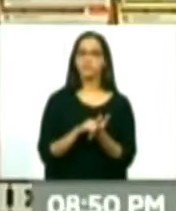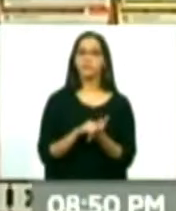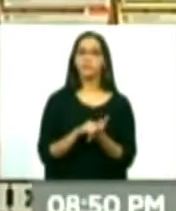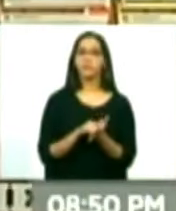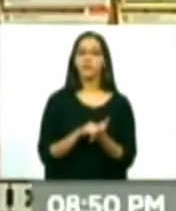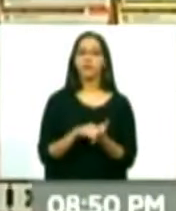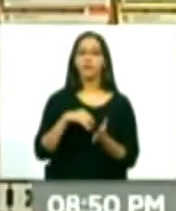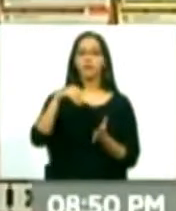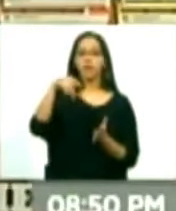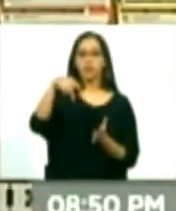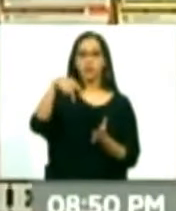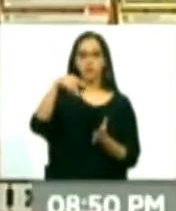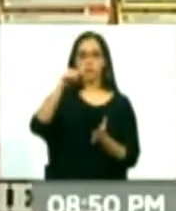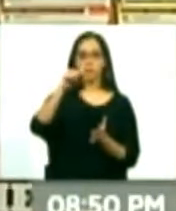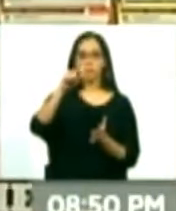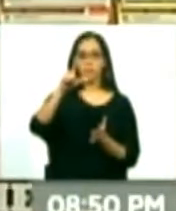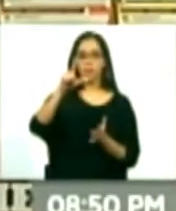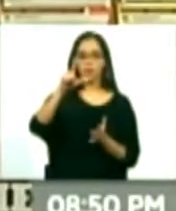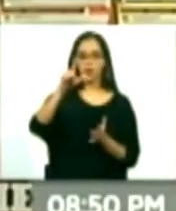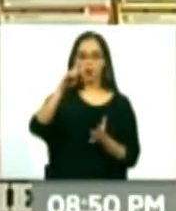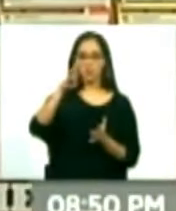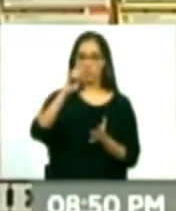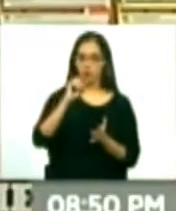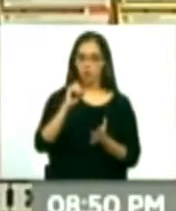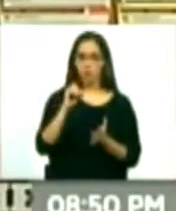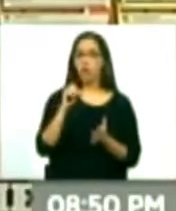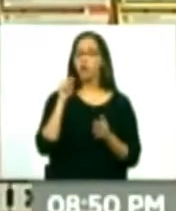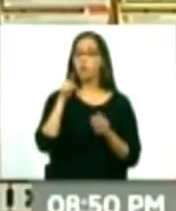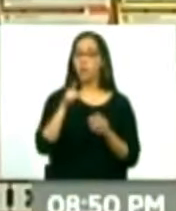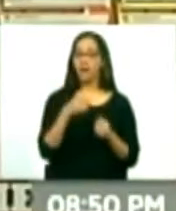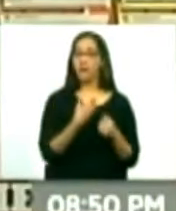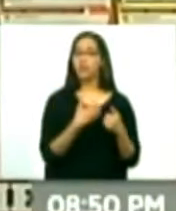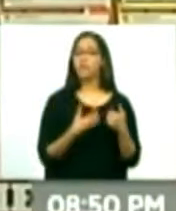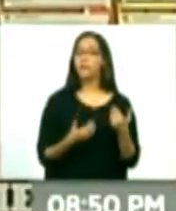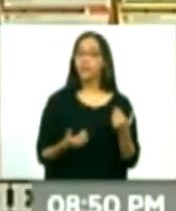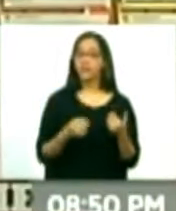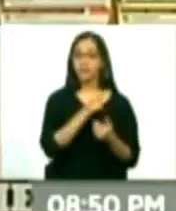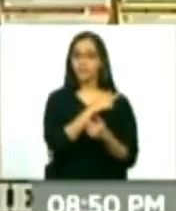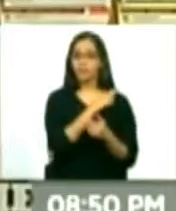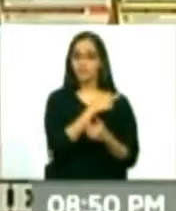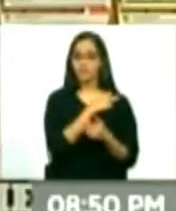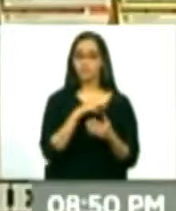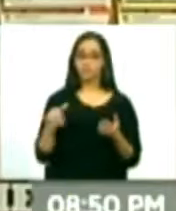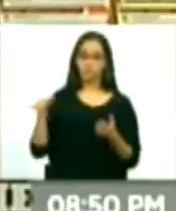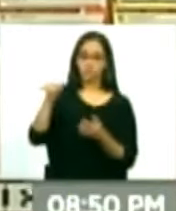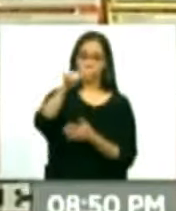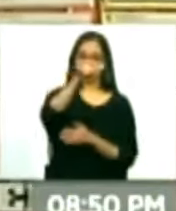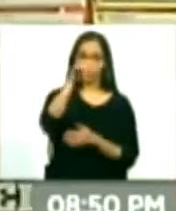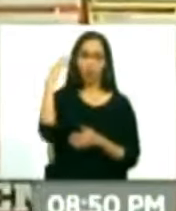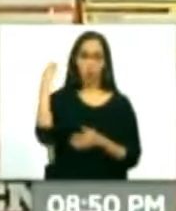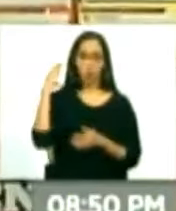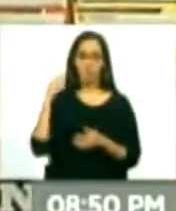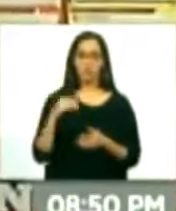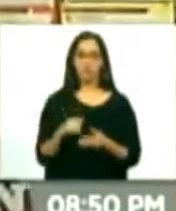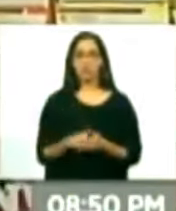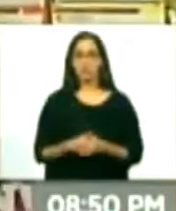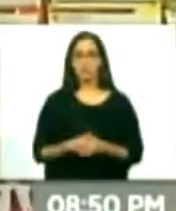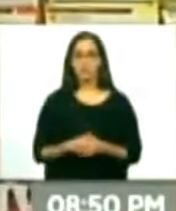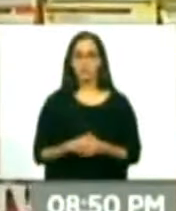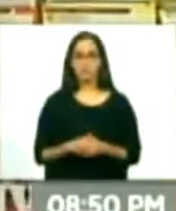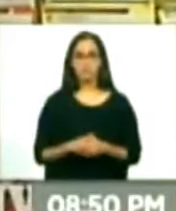Escobar Gaviria. Fue Uribe, cuando era jefe de la aeronáutica colombiana. Uribe.